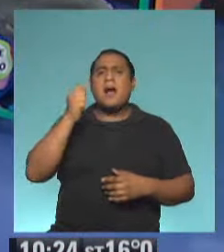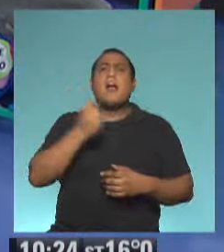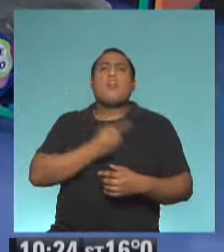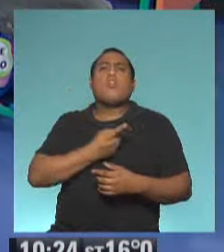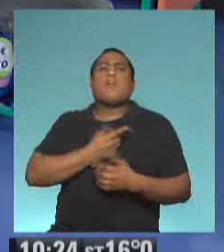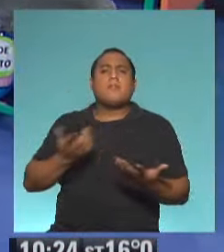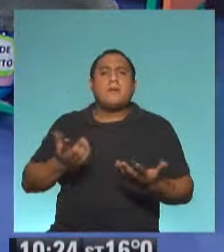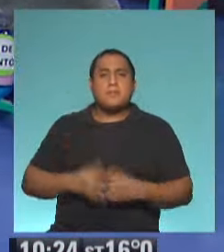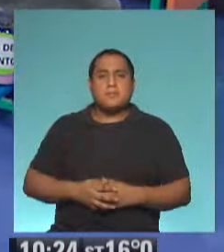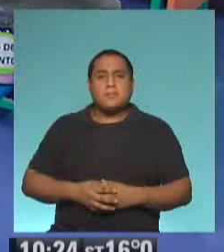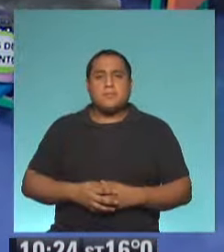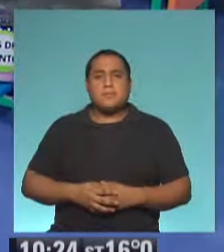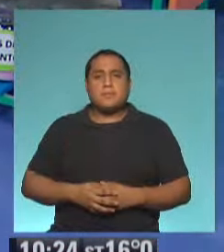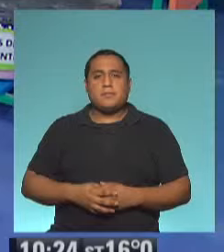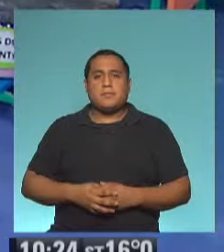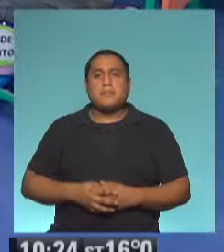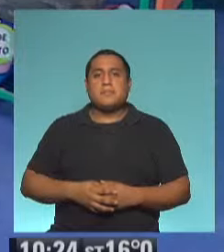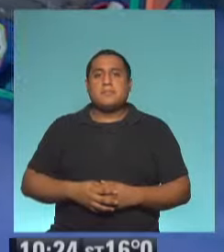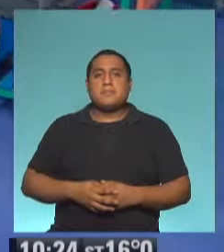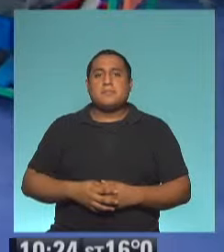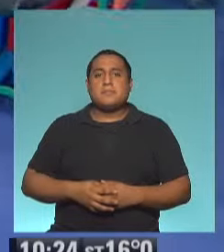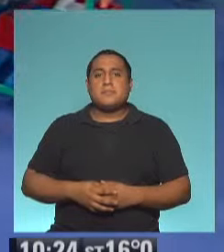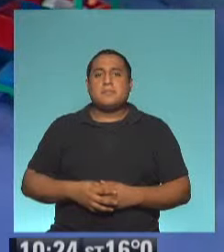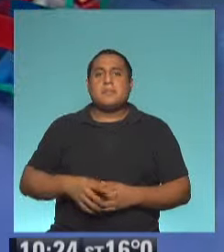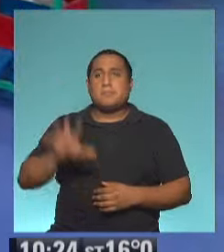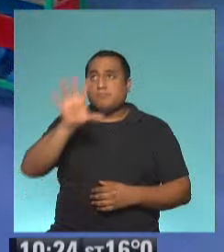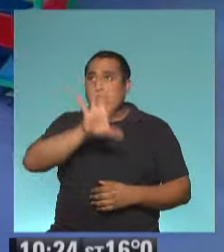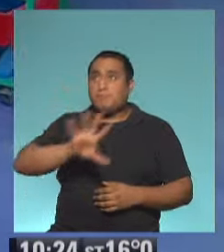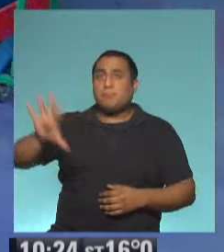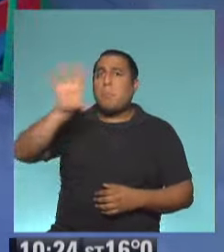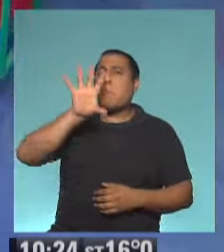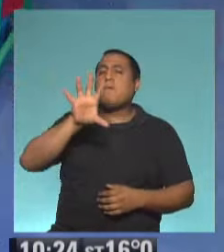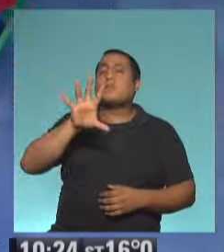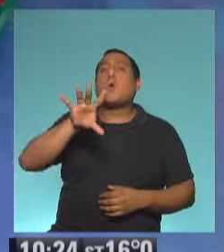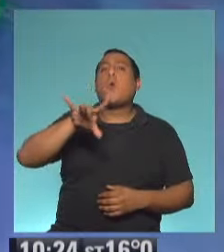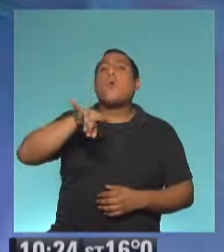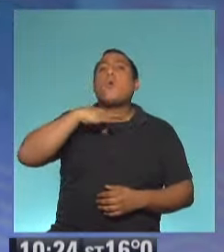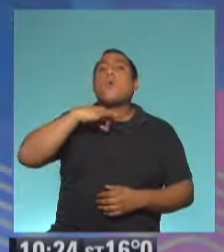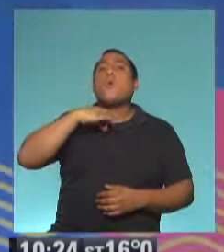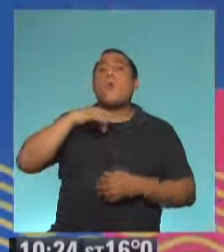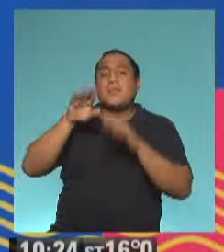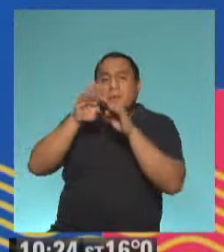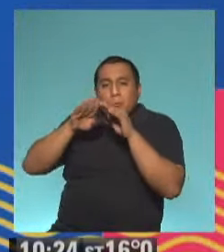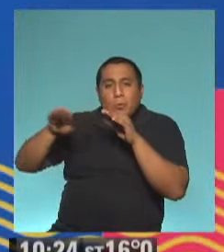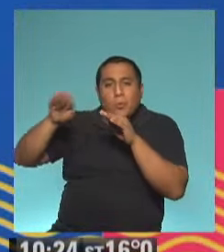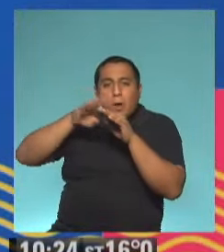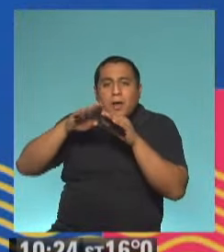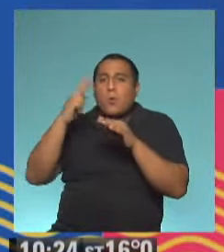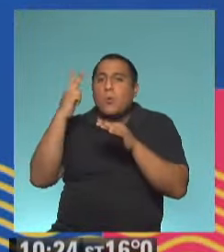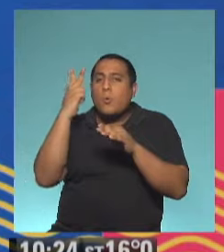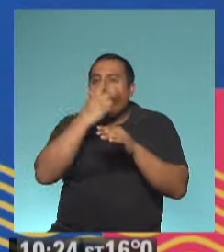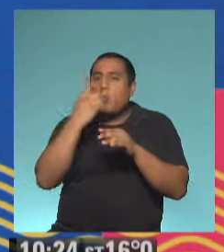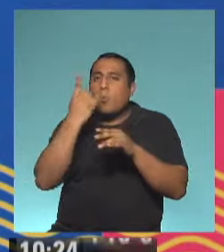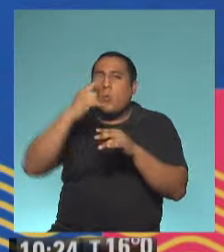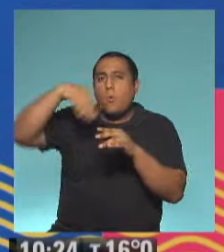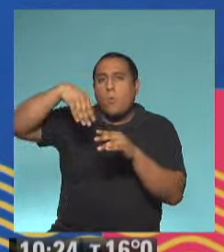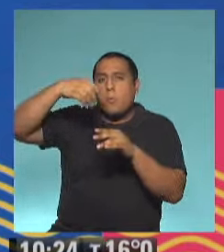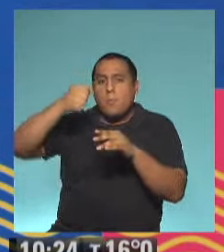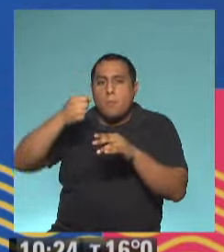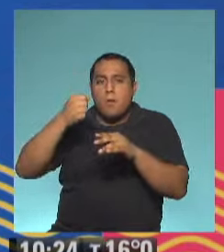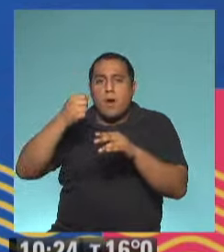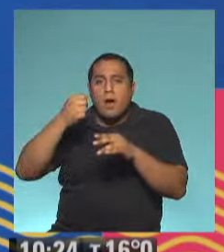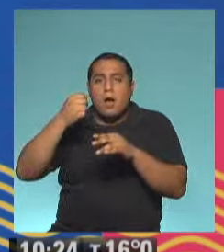Humahuaca en nuestro mapa? Acá tenemos la provincia de Jujuy y la quebrada de Humahuaca. ¡Qué hermoso! ¡Ahí estamos! ¡Ay,